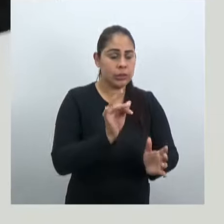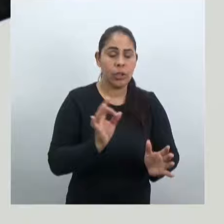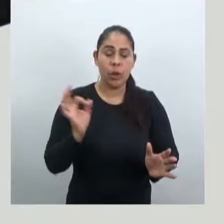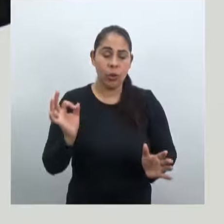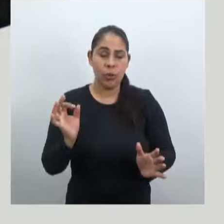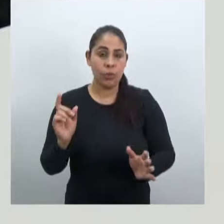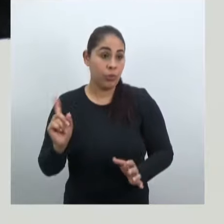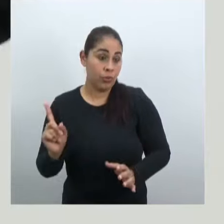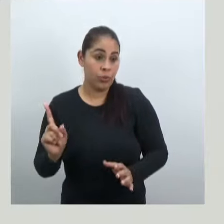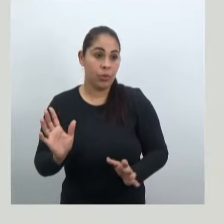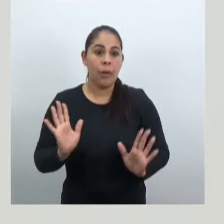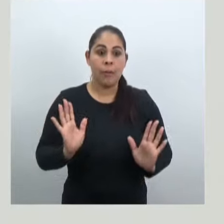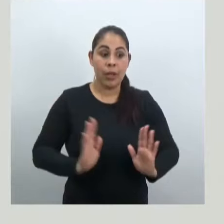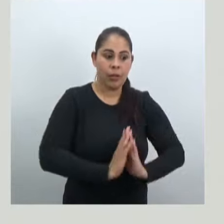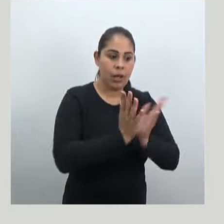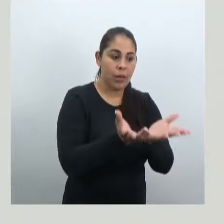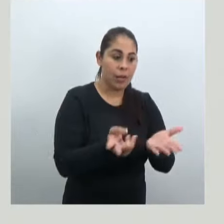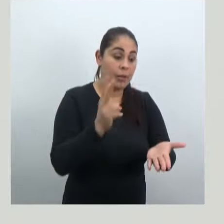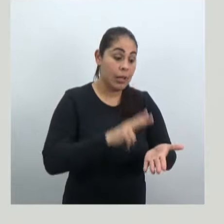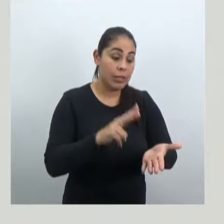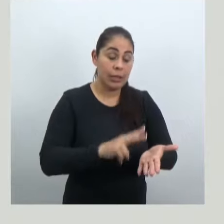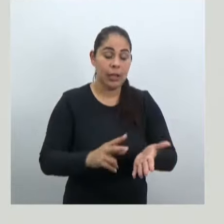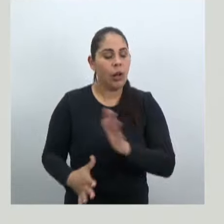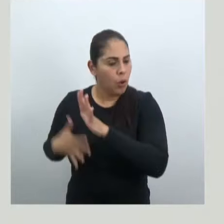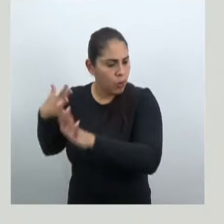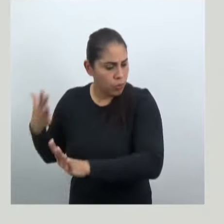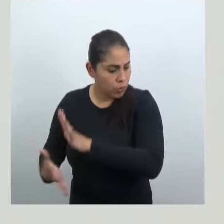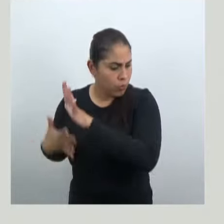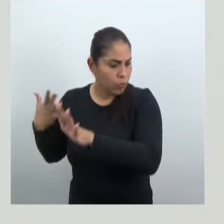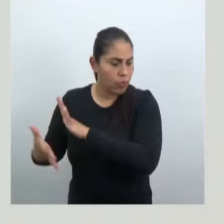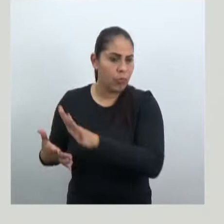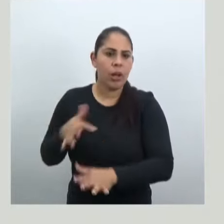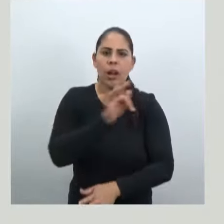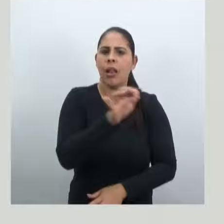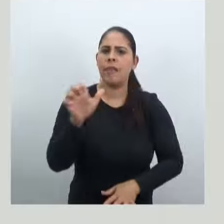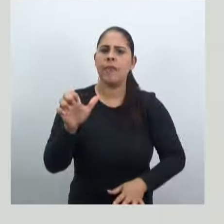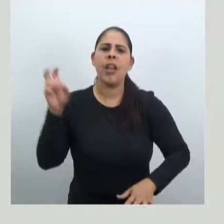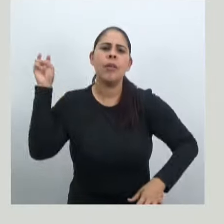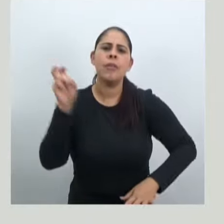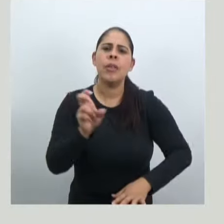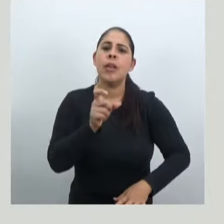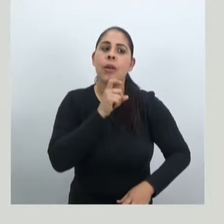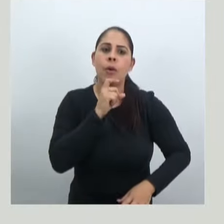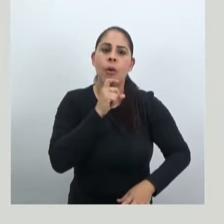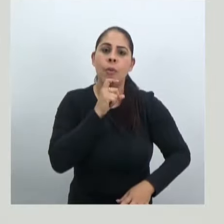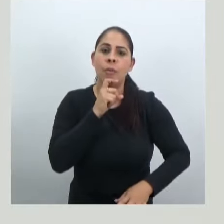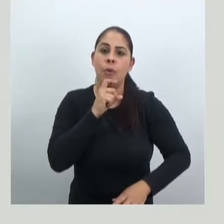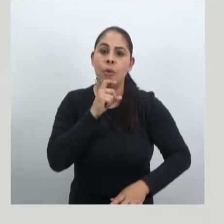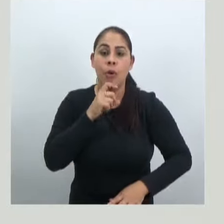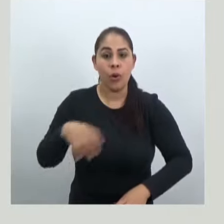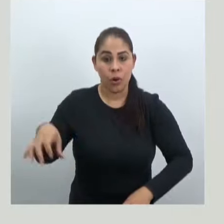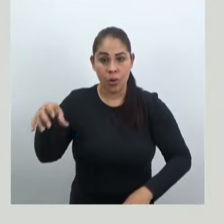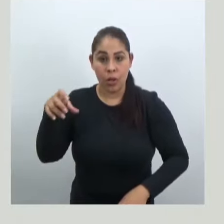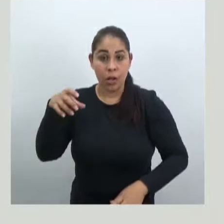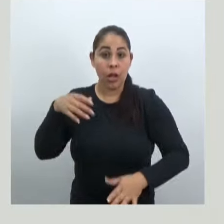voz alta. Porque la fe no viene por el leer, la fe viene por el oír. Tú mismo tienes que